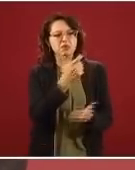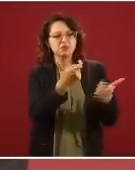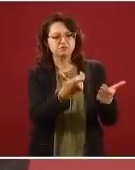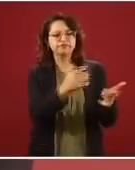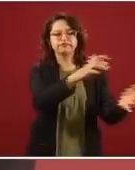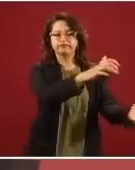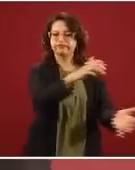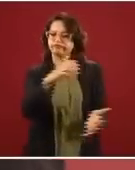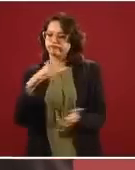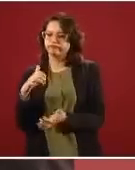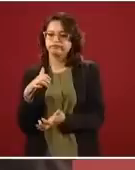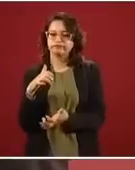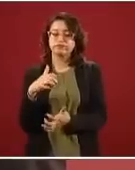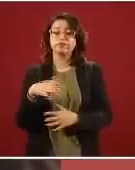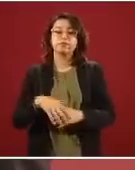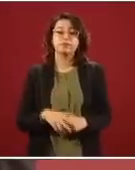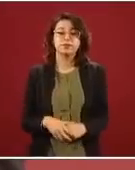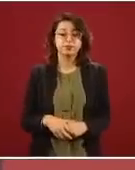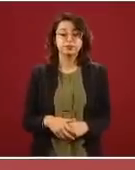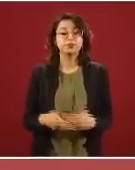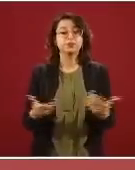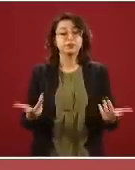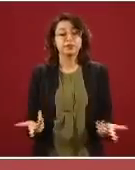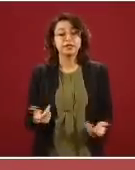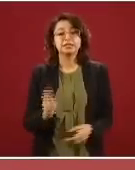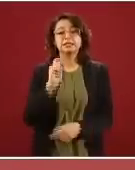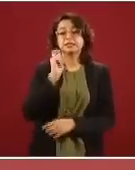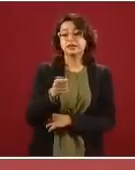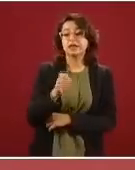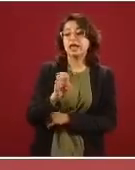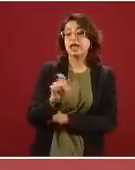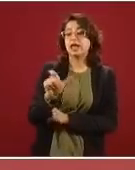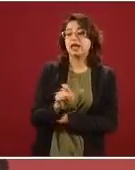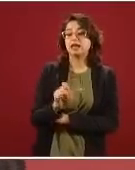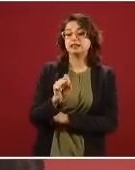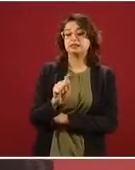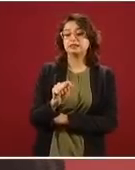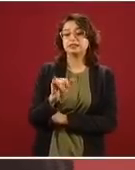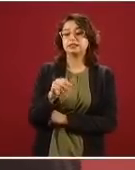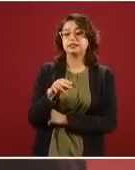y mediante este procedimiento de extinción de dominio,